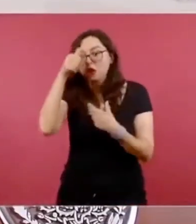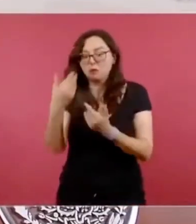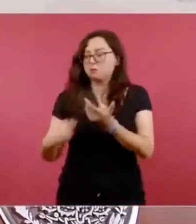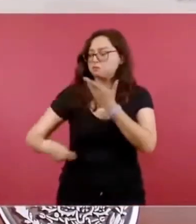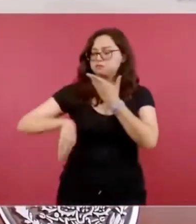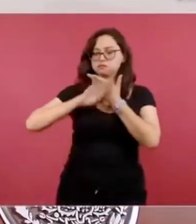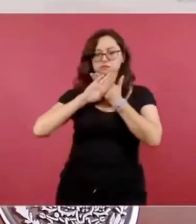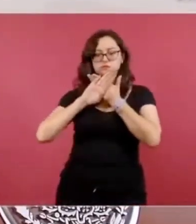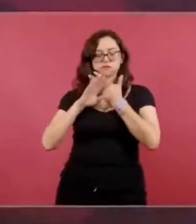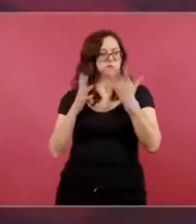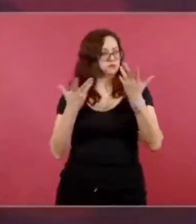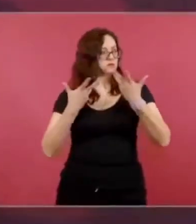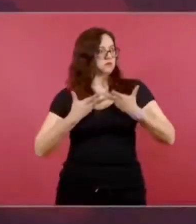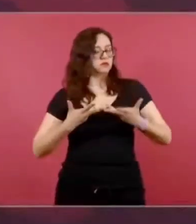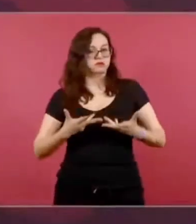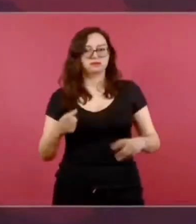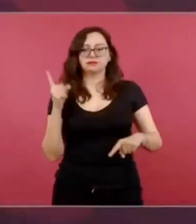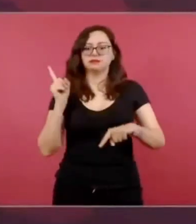para desaforarme.